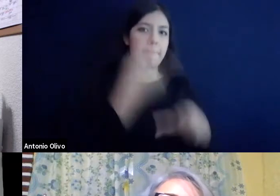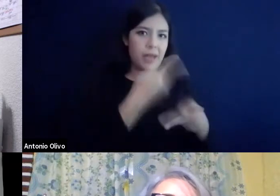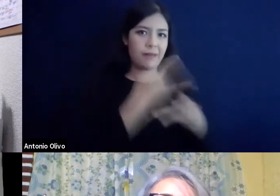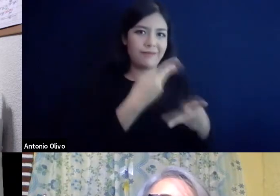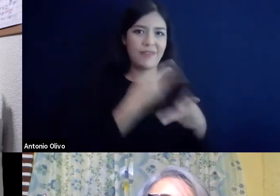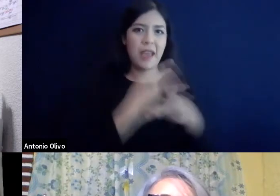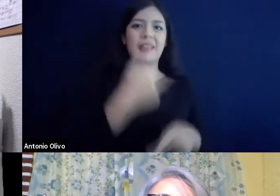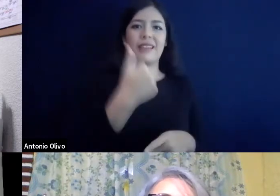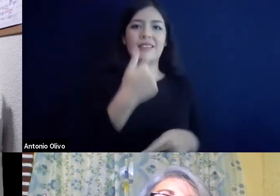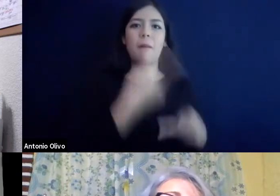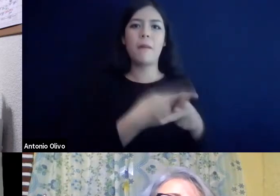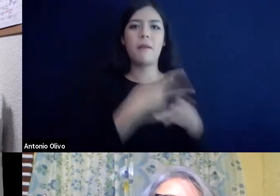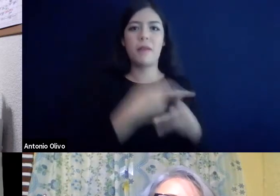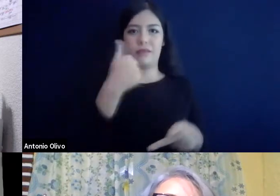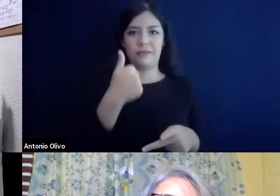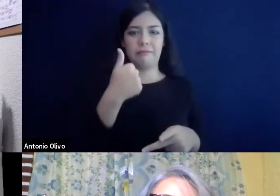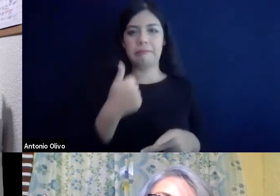6,